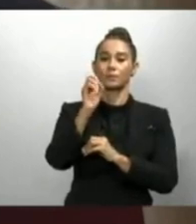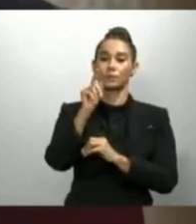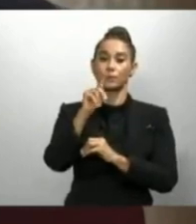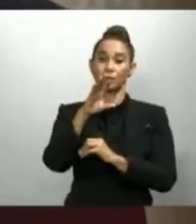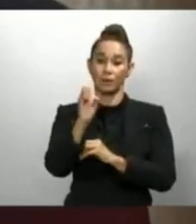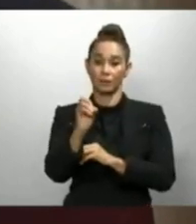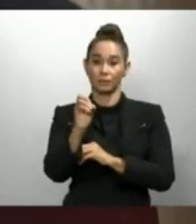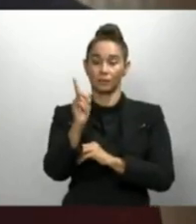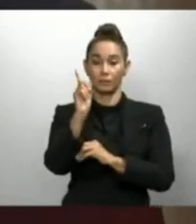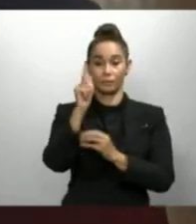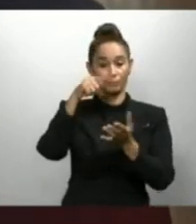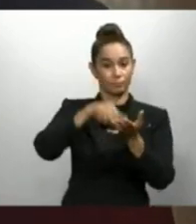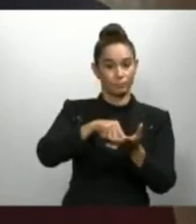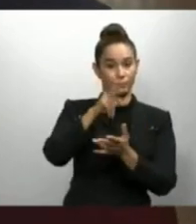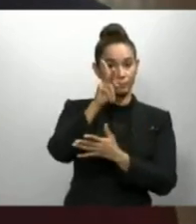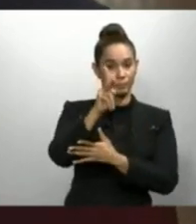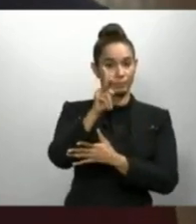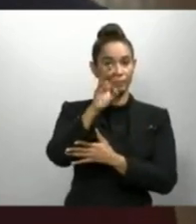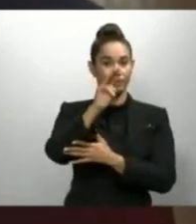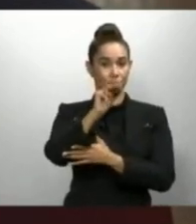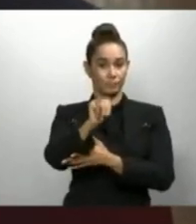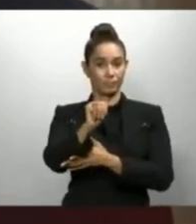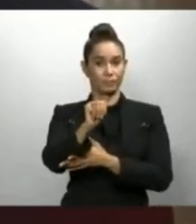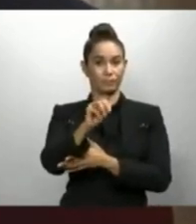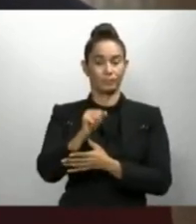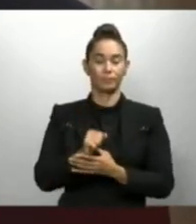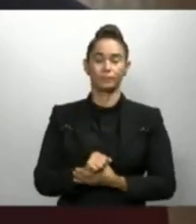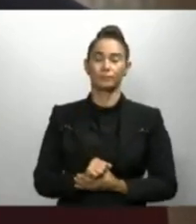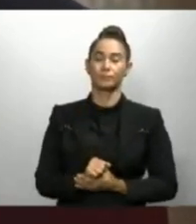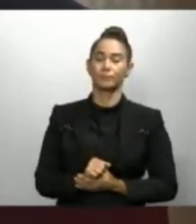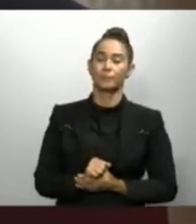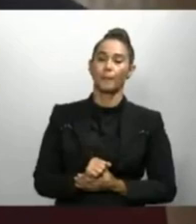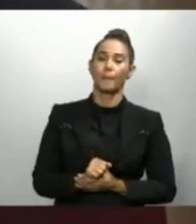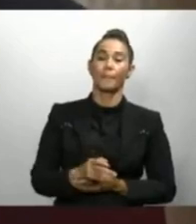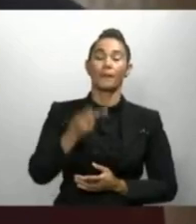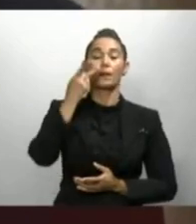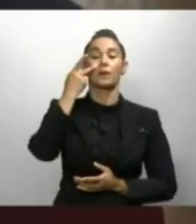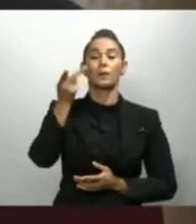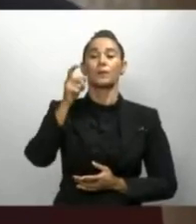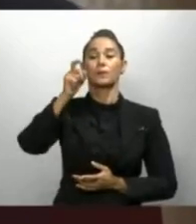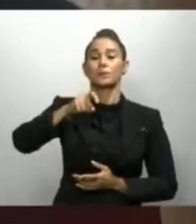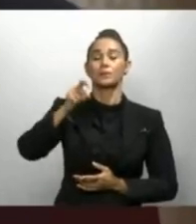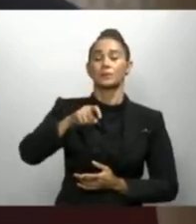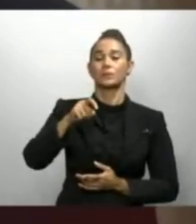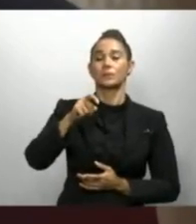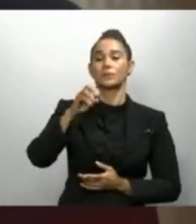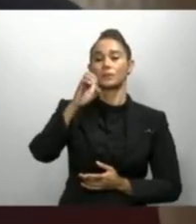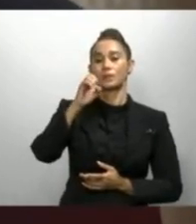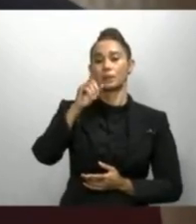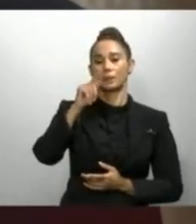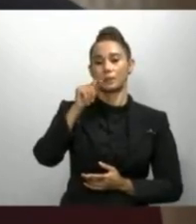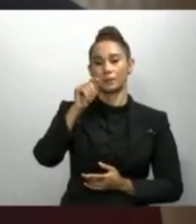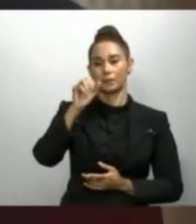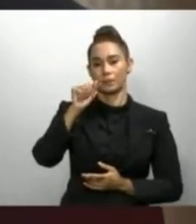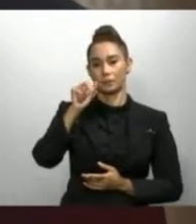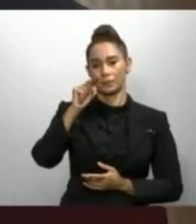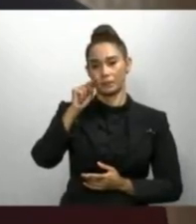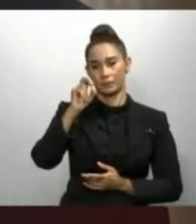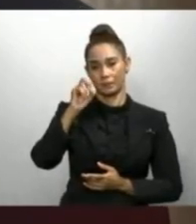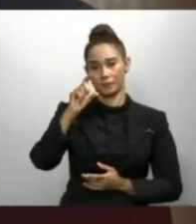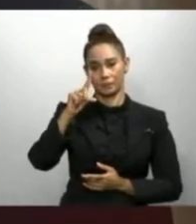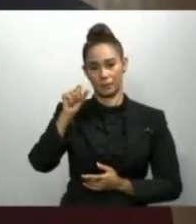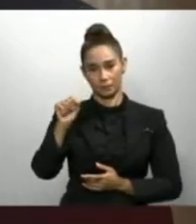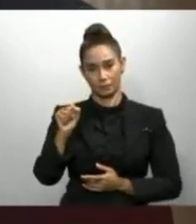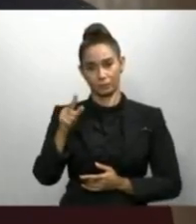denatonio por cada 1000 kilogramos. En caso de que se requiera alcohol etílico, etanol, sin